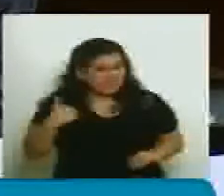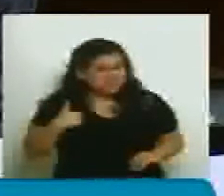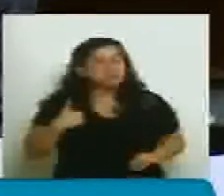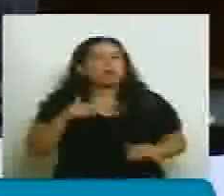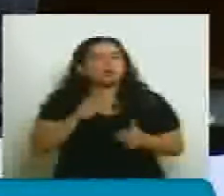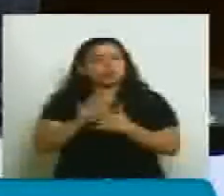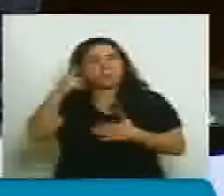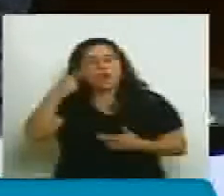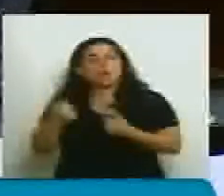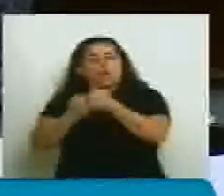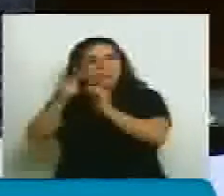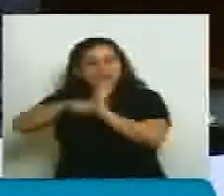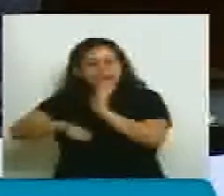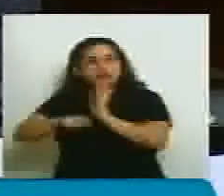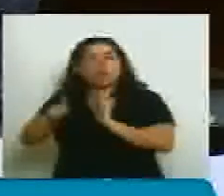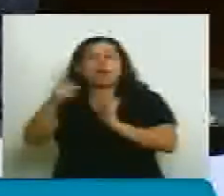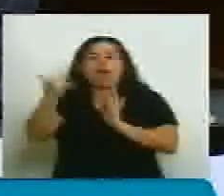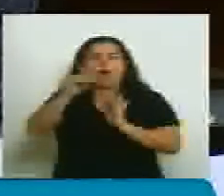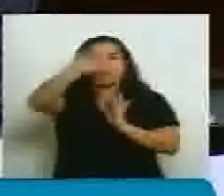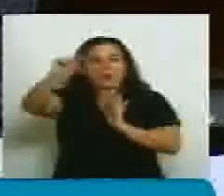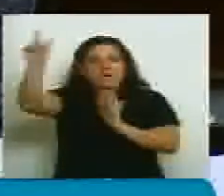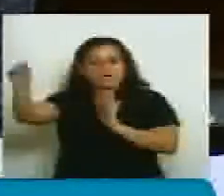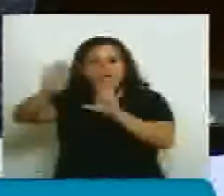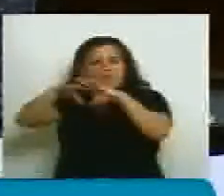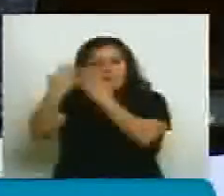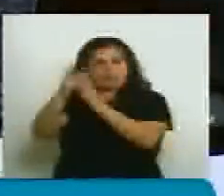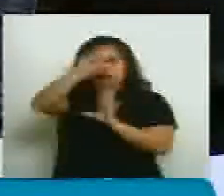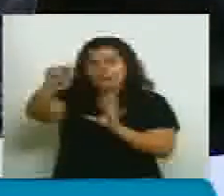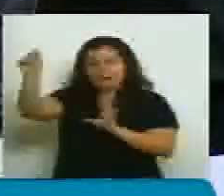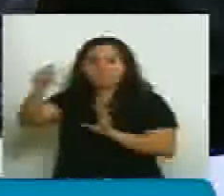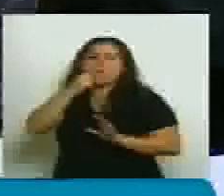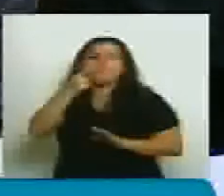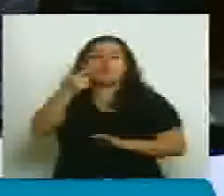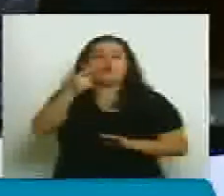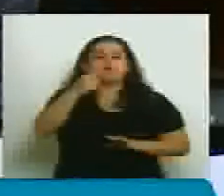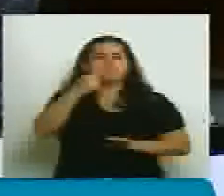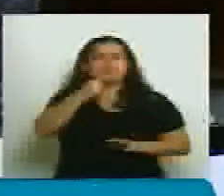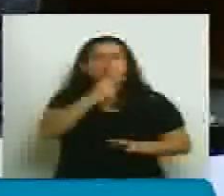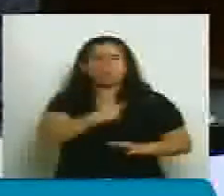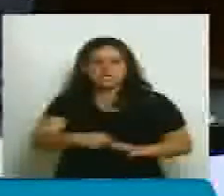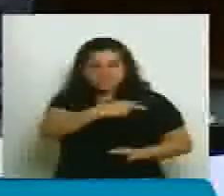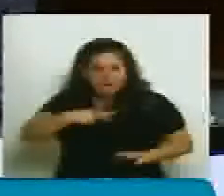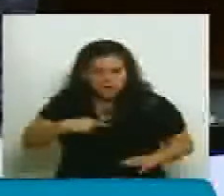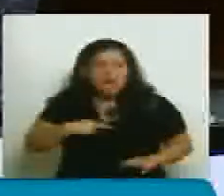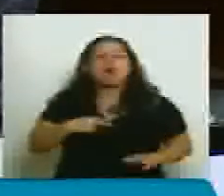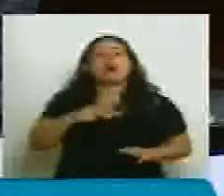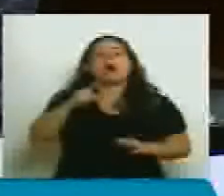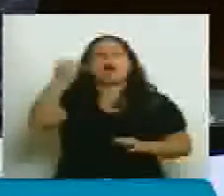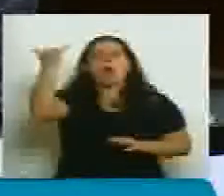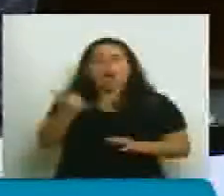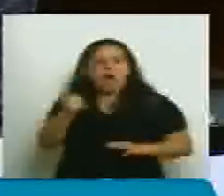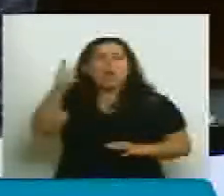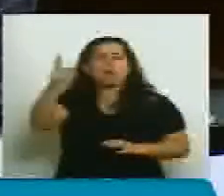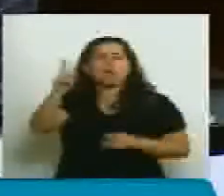convenio que tiene con distintos países del mundo, convenio con Suiza, para tener un sistema